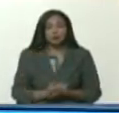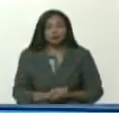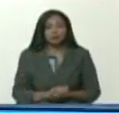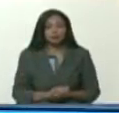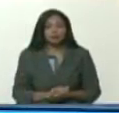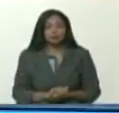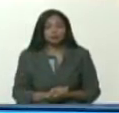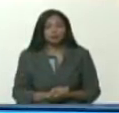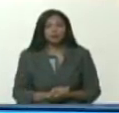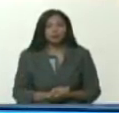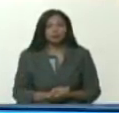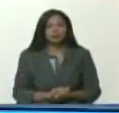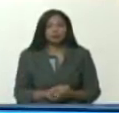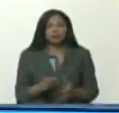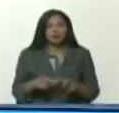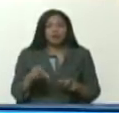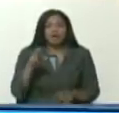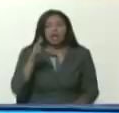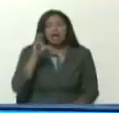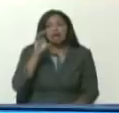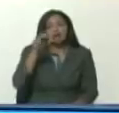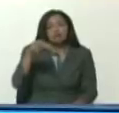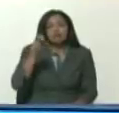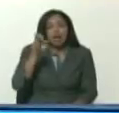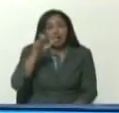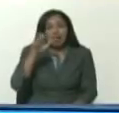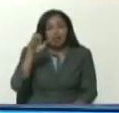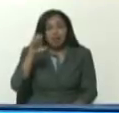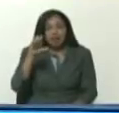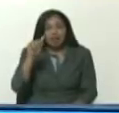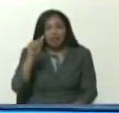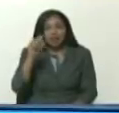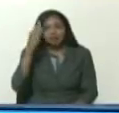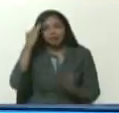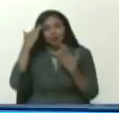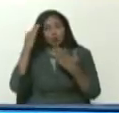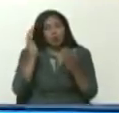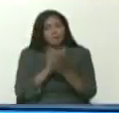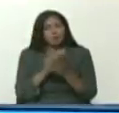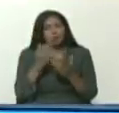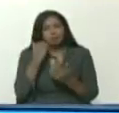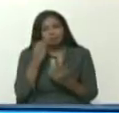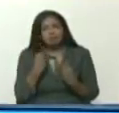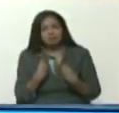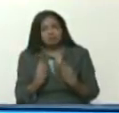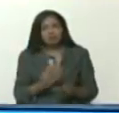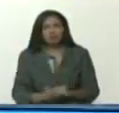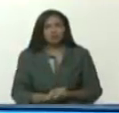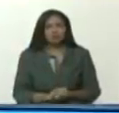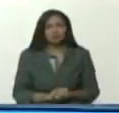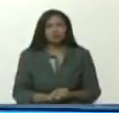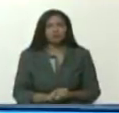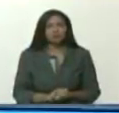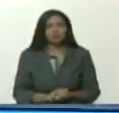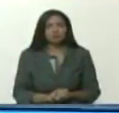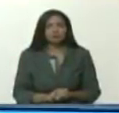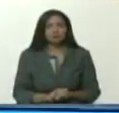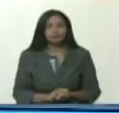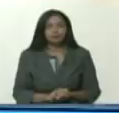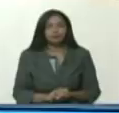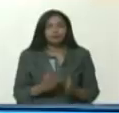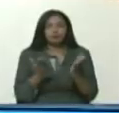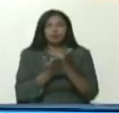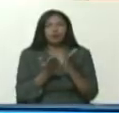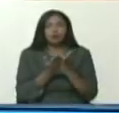En el sector de La Charneca, muy famoso sector, saludo a mis vecinos de La Charneca. En la Unidad Educativa